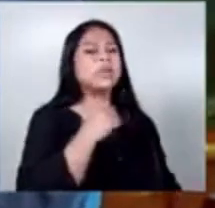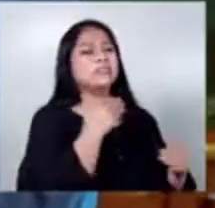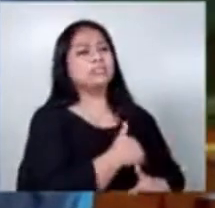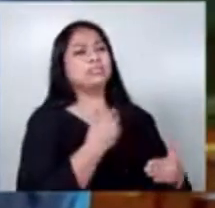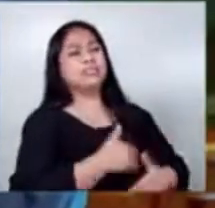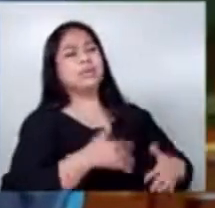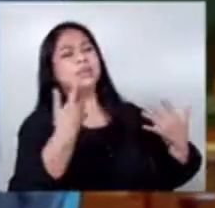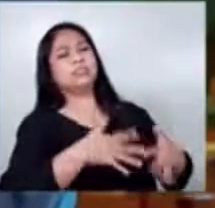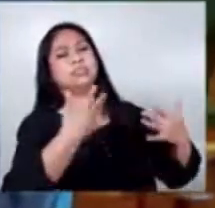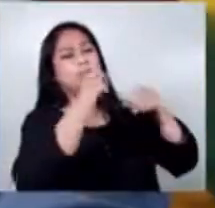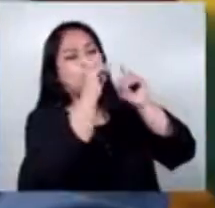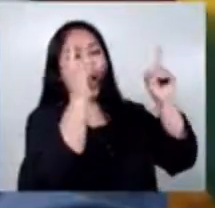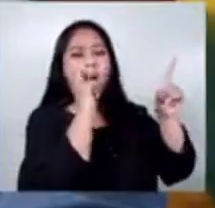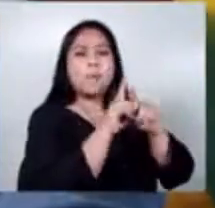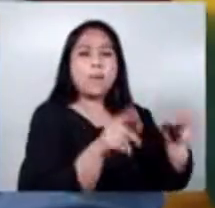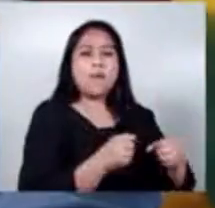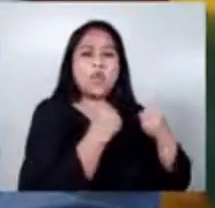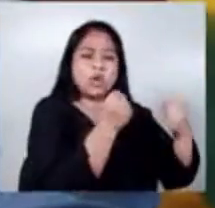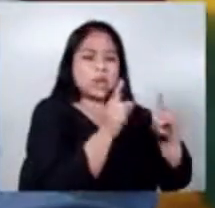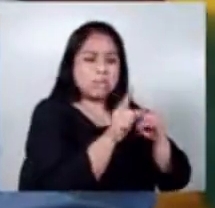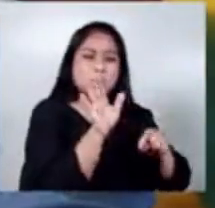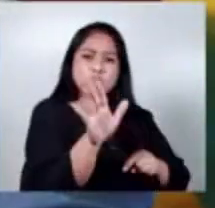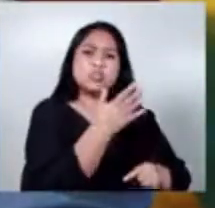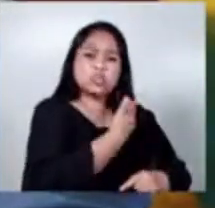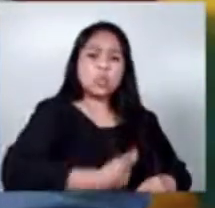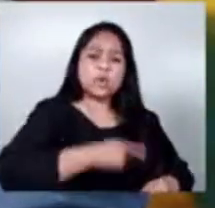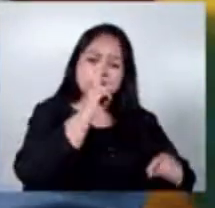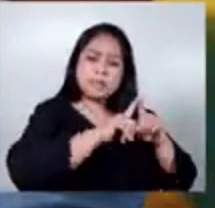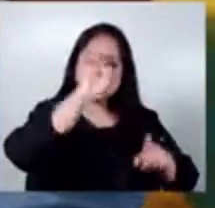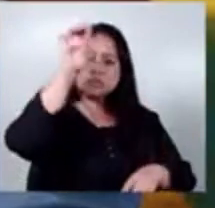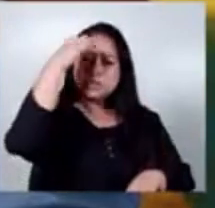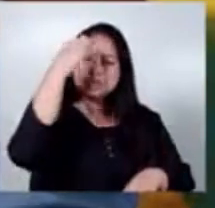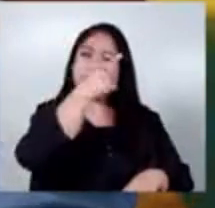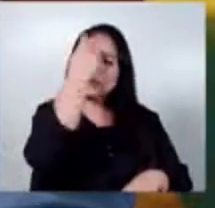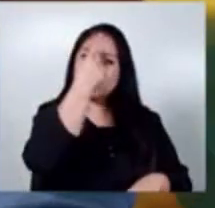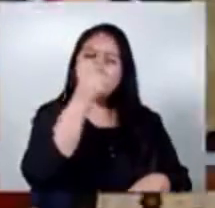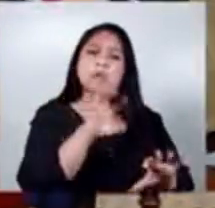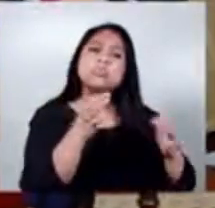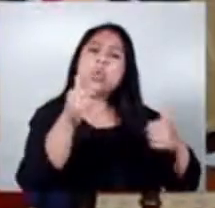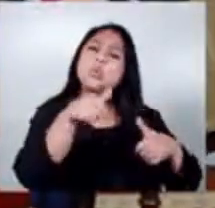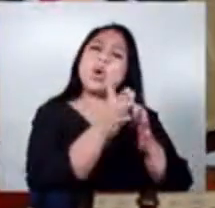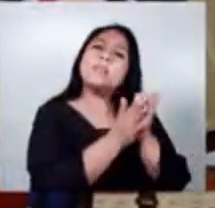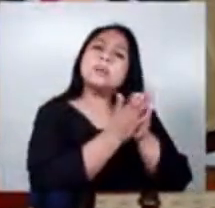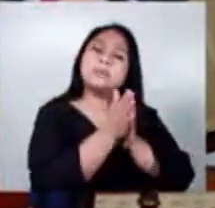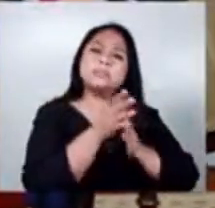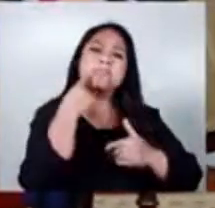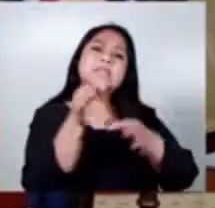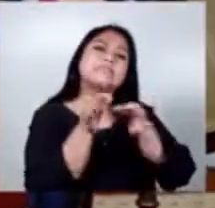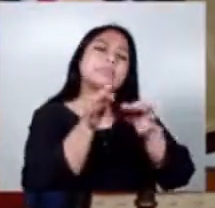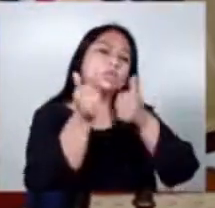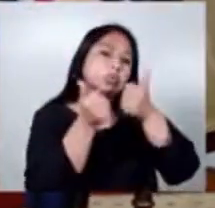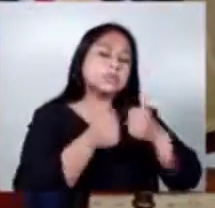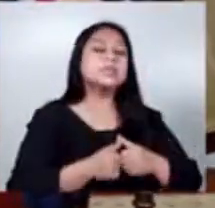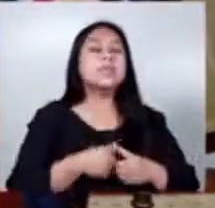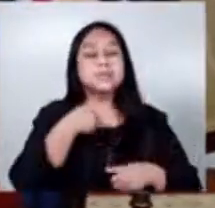Estamos agradablemente sorprendidos con el fortalecimiento que han tenido su gobierno las políticas laborales, por lo que aprovecharé para despejar